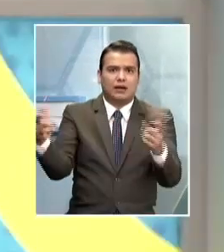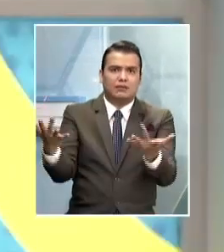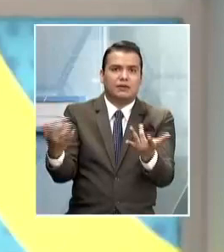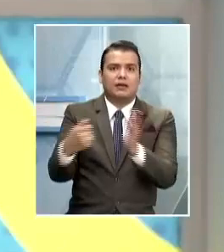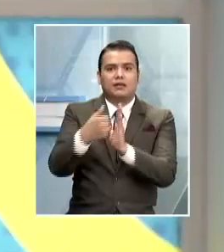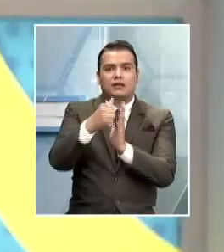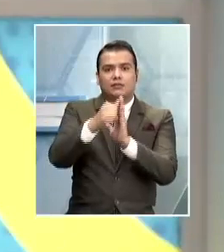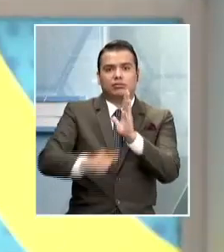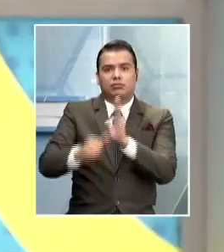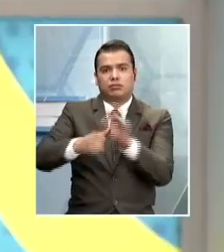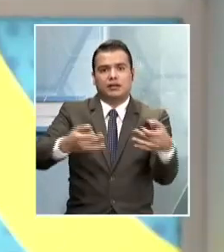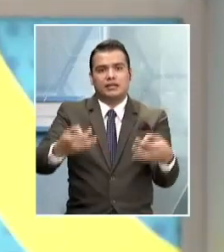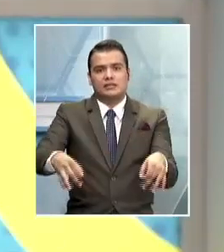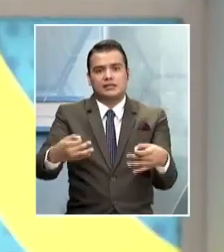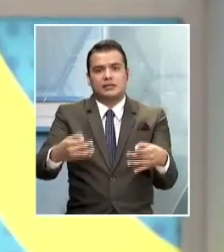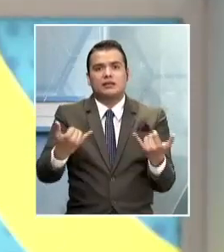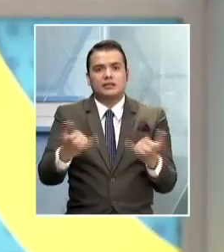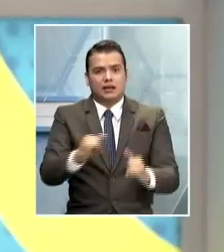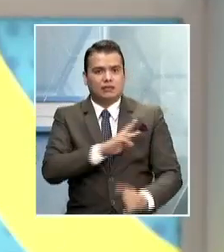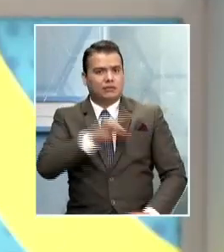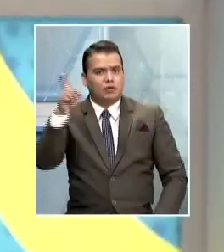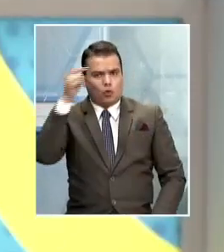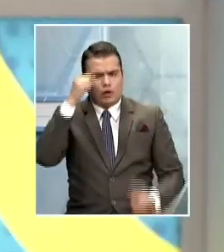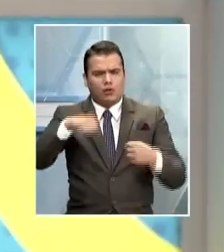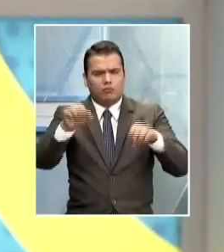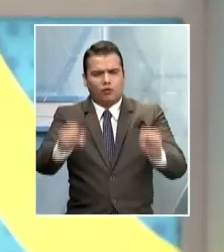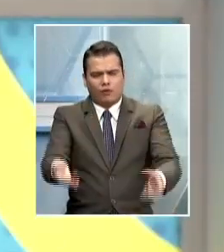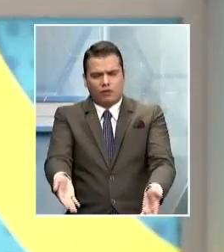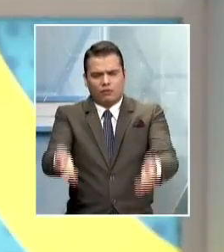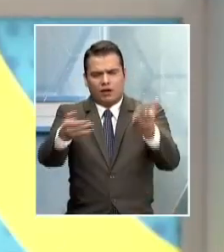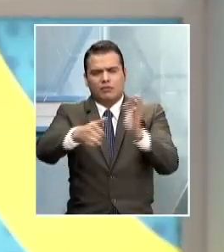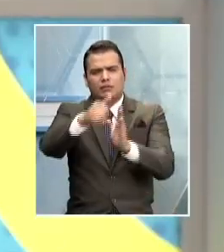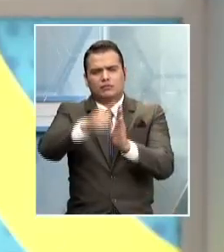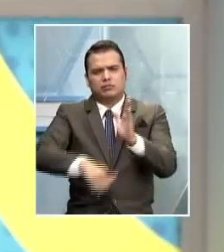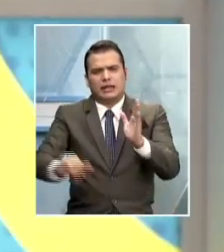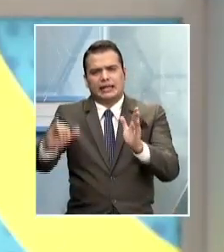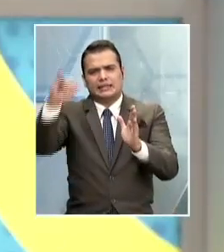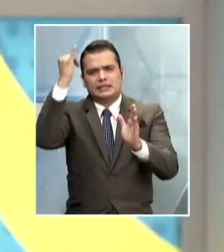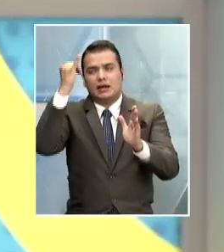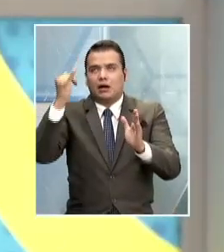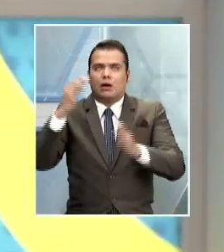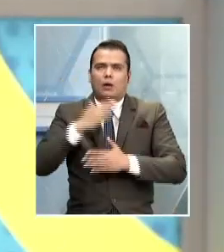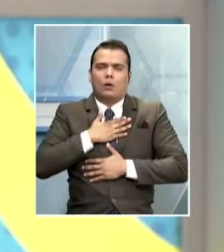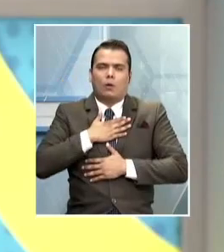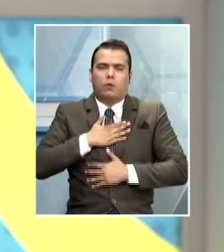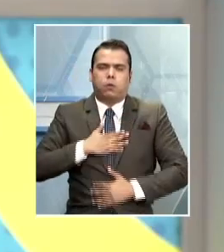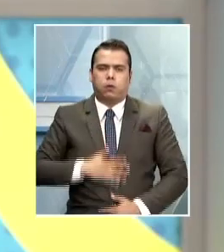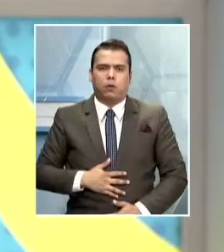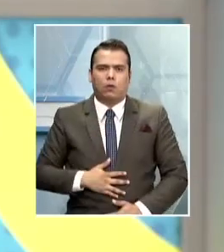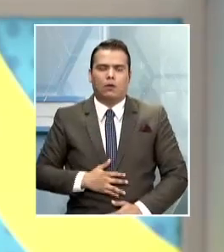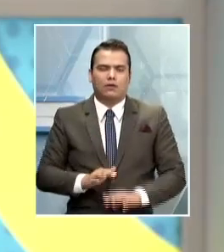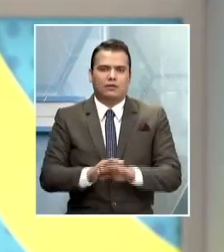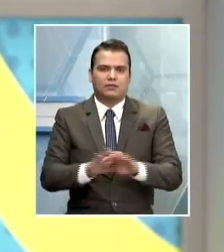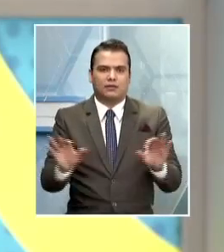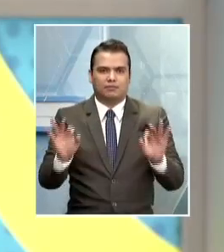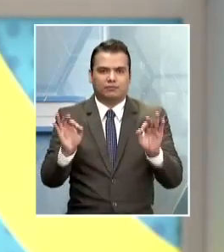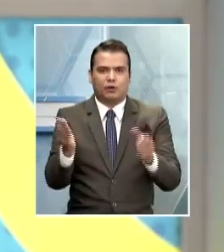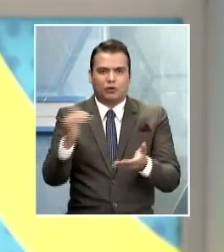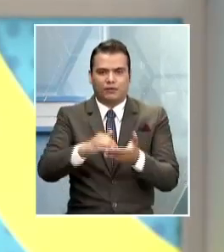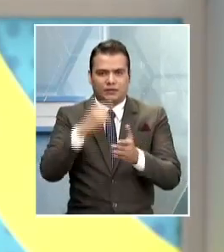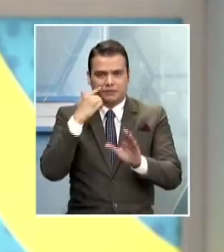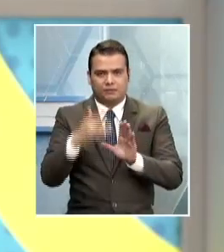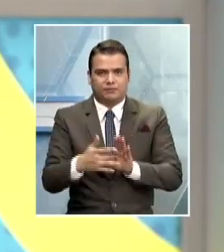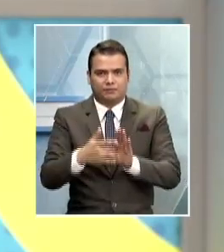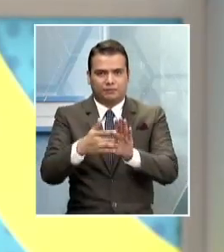cirugías celebraron la decisión de la Gobernación del Valle de volver a autorizar la realización de procedimientos quirúrgicos que habían sido